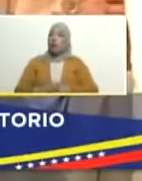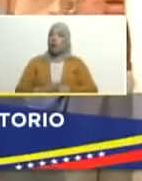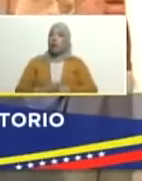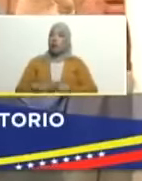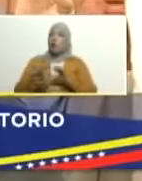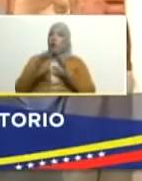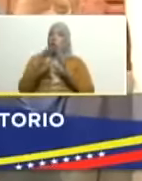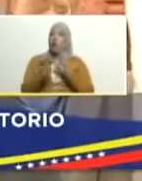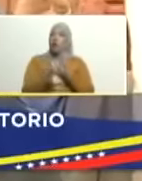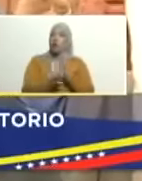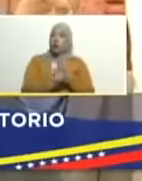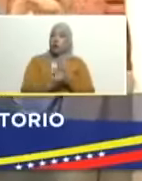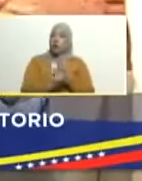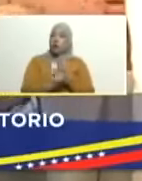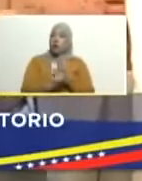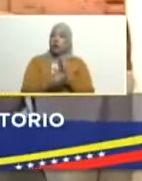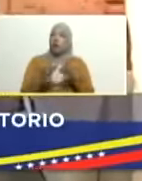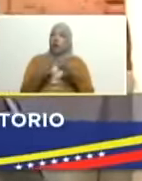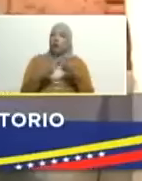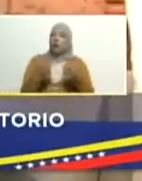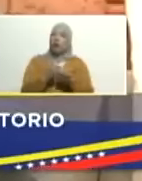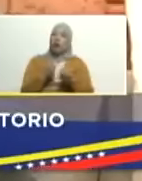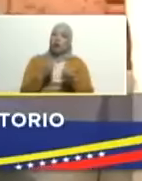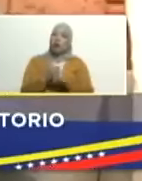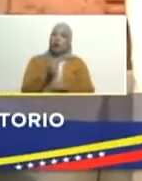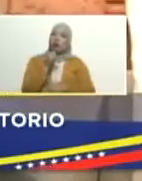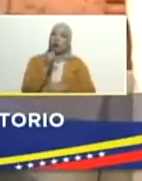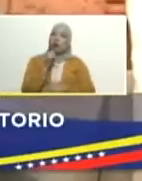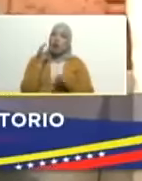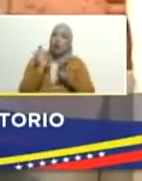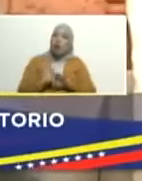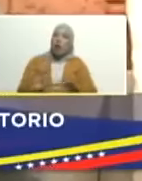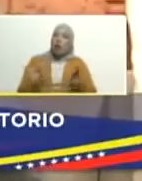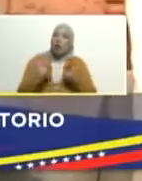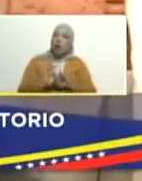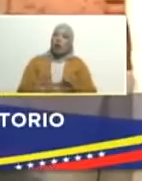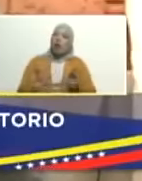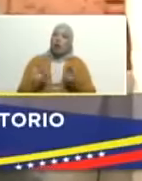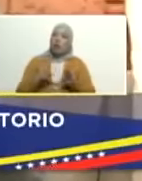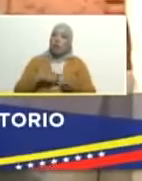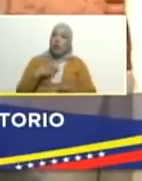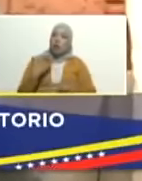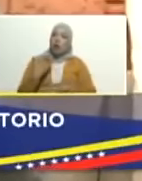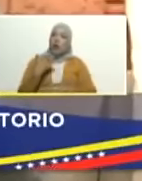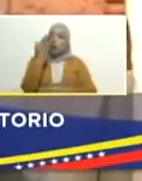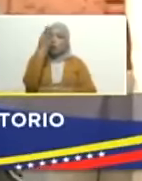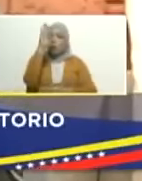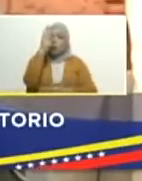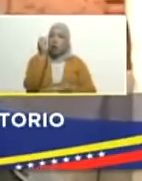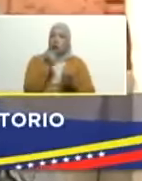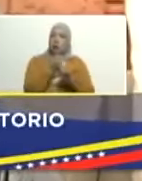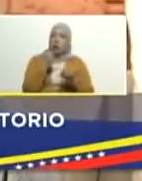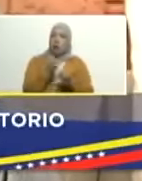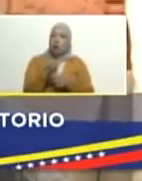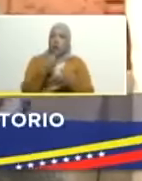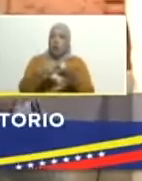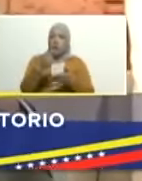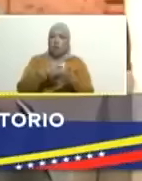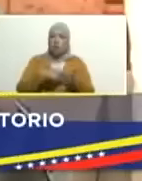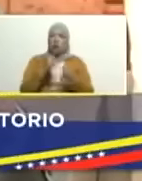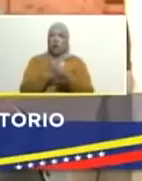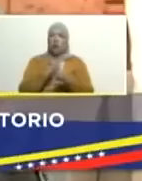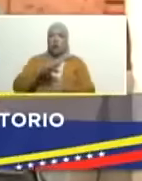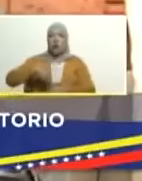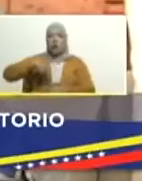Constitución, leyes e instituciones. Nadie puede dudar de la firmeza y fortaleza de